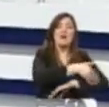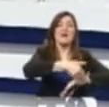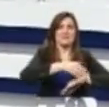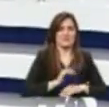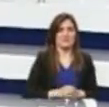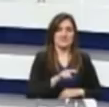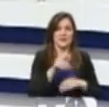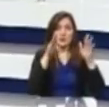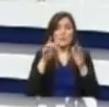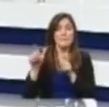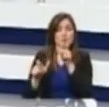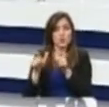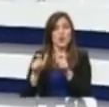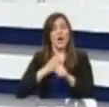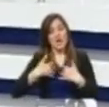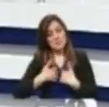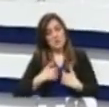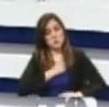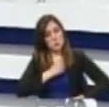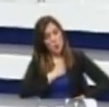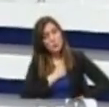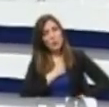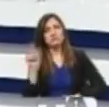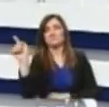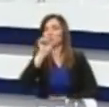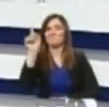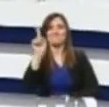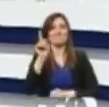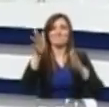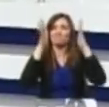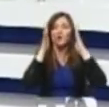la única que se va a atender en este centro y que